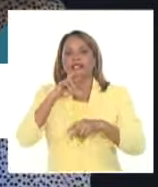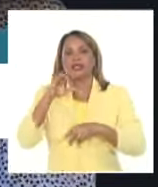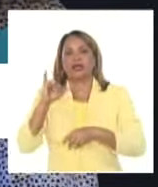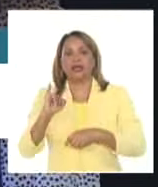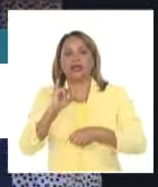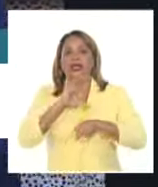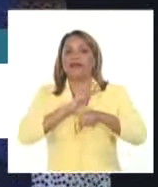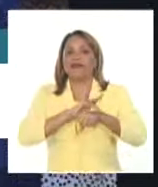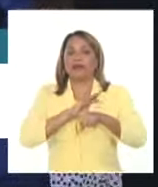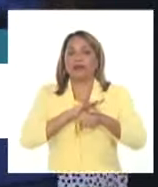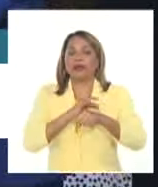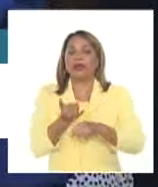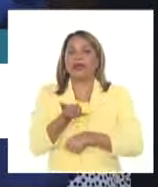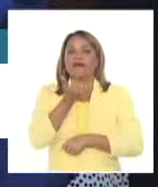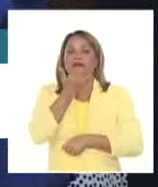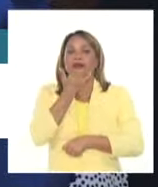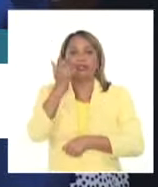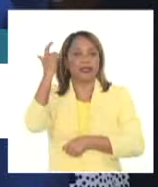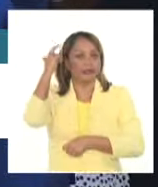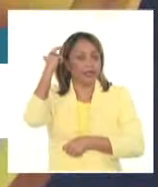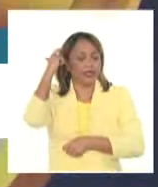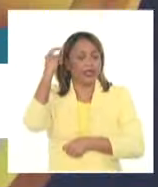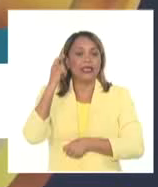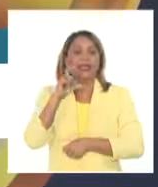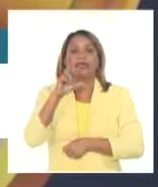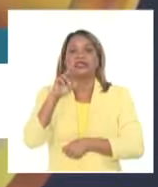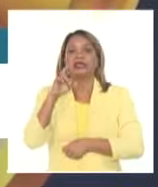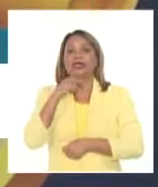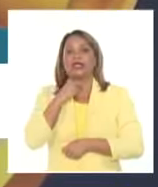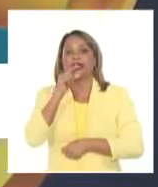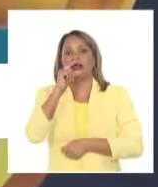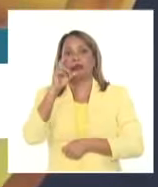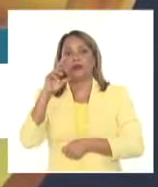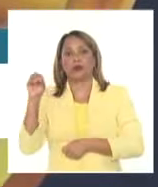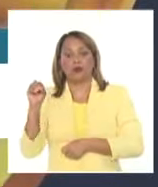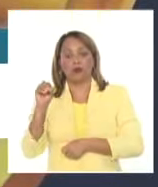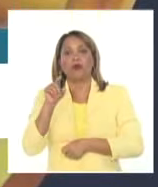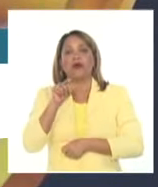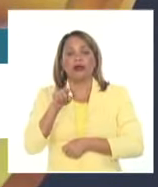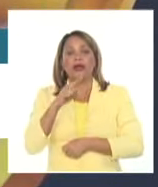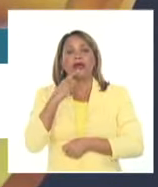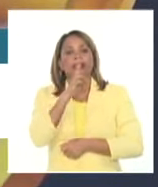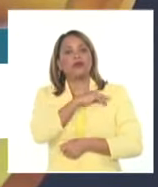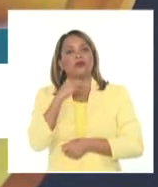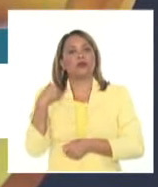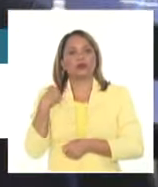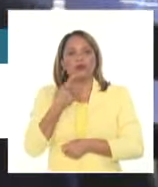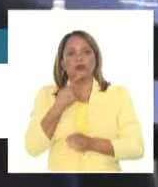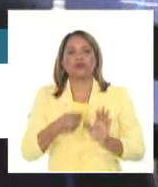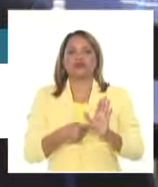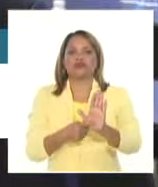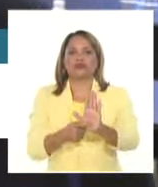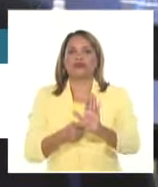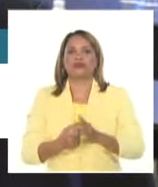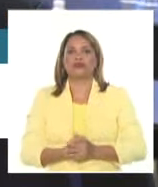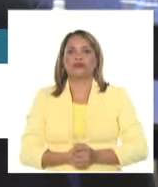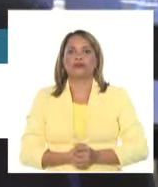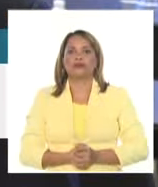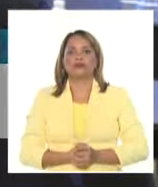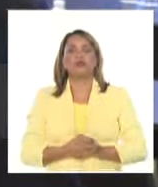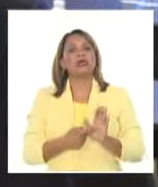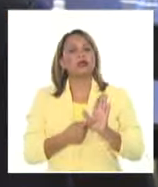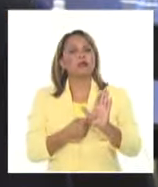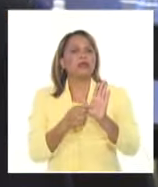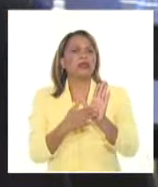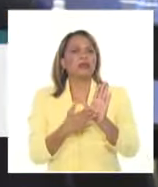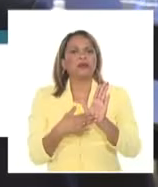tejido cerebral, fue el estudio merecedor del premio de neurocirugía Dr. Humberto Hernández Sayas in memoriam. Se demostró que